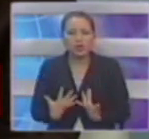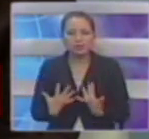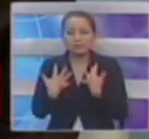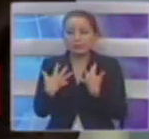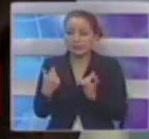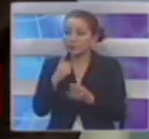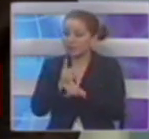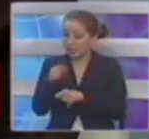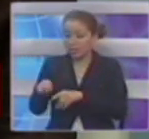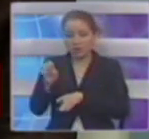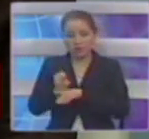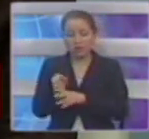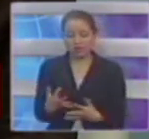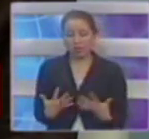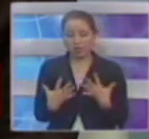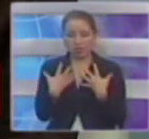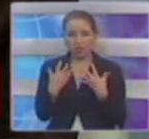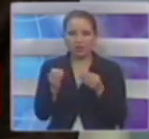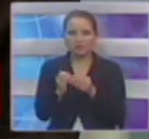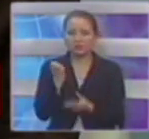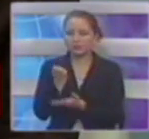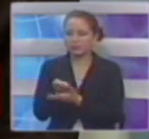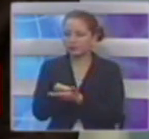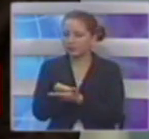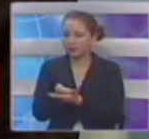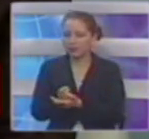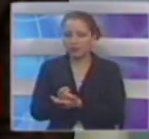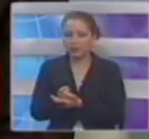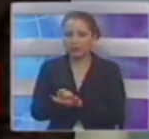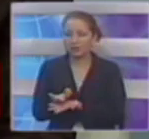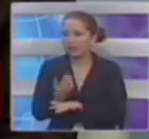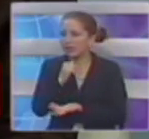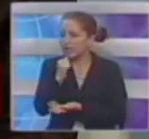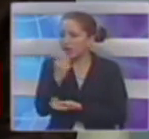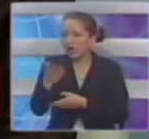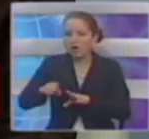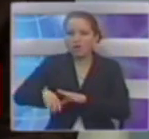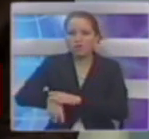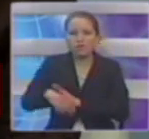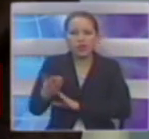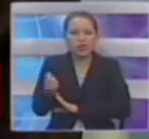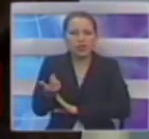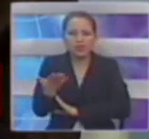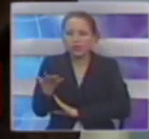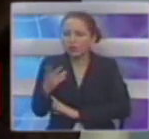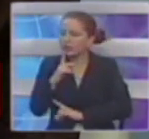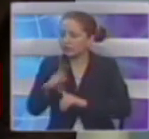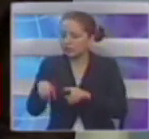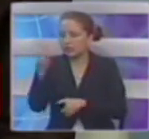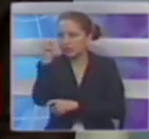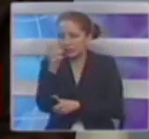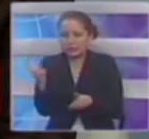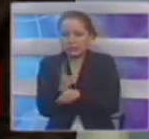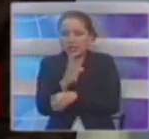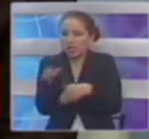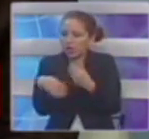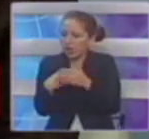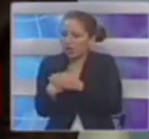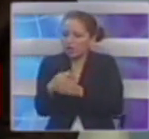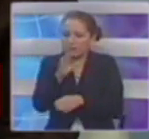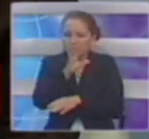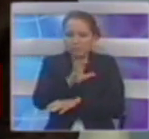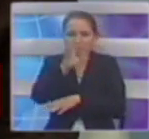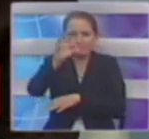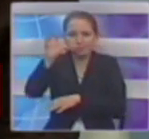en crisis, hay una crisis económica, una crisis de liquidez tremenda, que está afectando a todos los